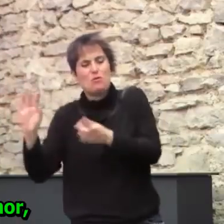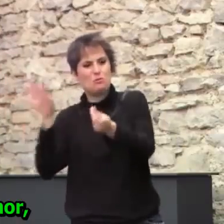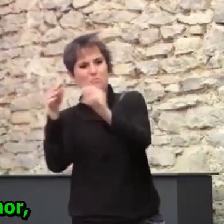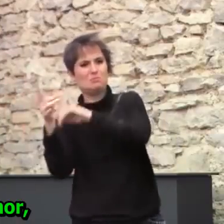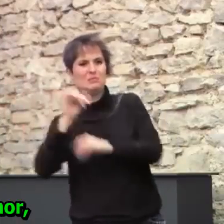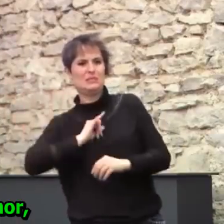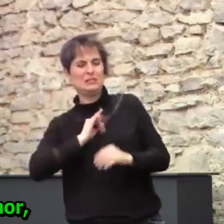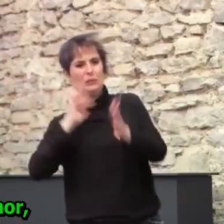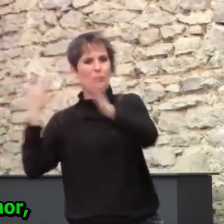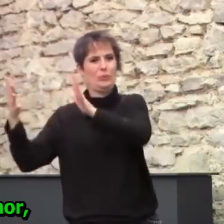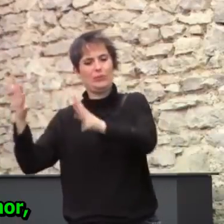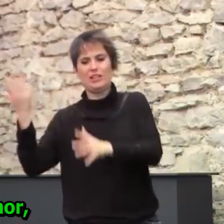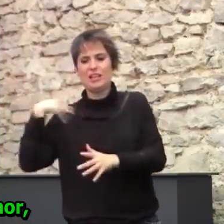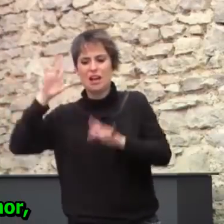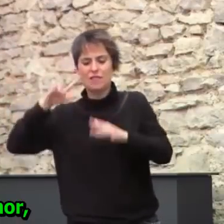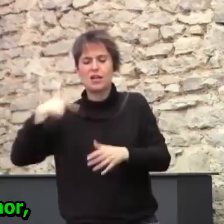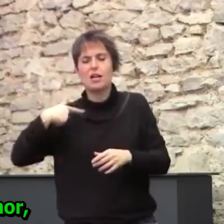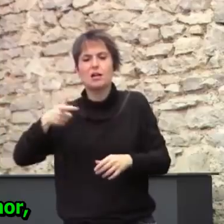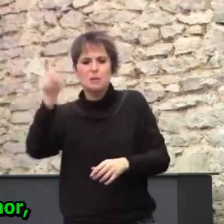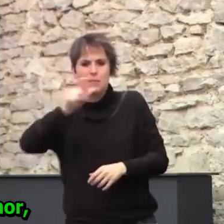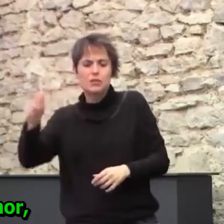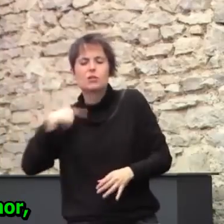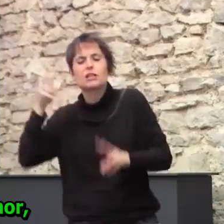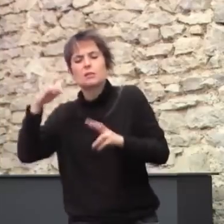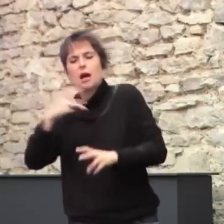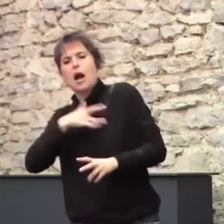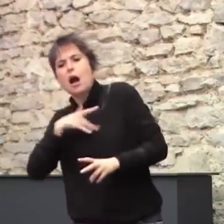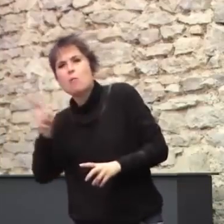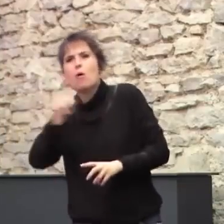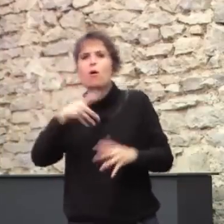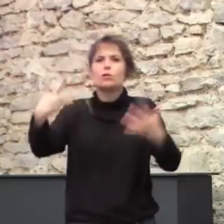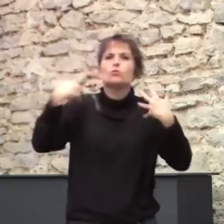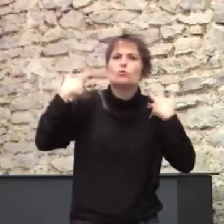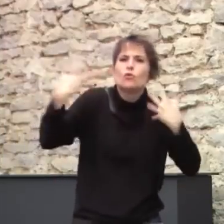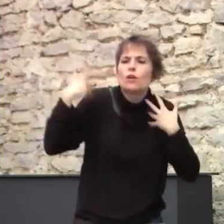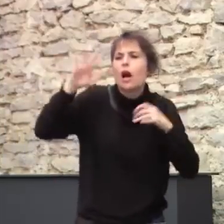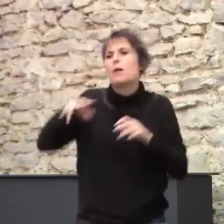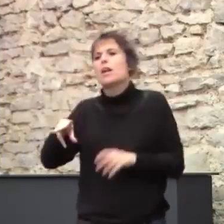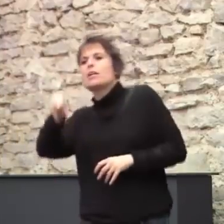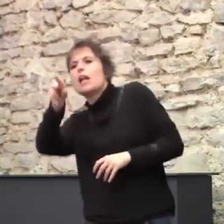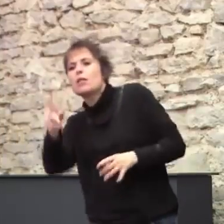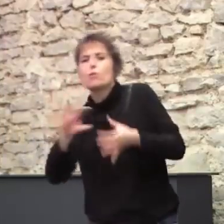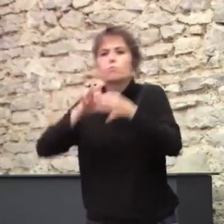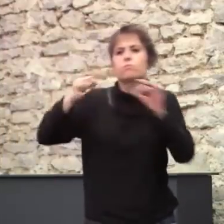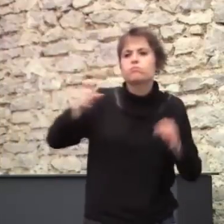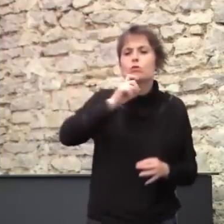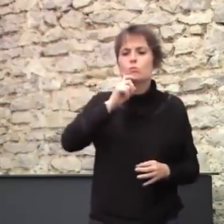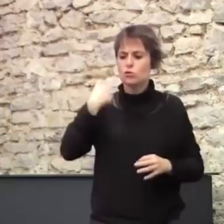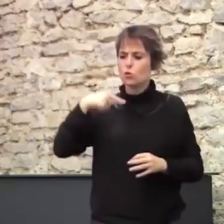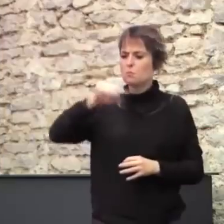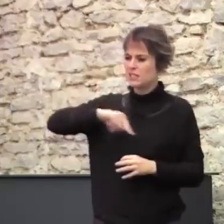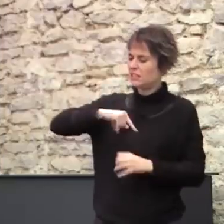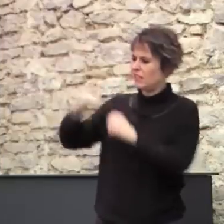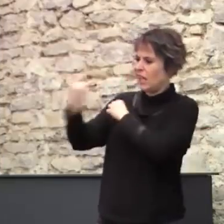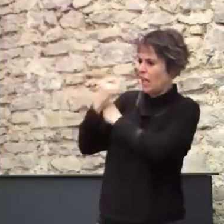Y pasó a ser una persona como muy atormentada por el tema del amor, ¿no? De cómo iba nuestra relación, y yo me sentí como